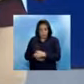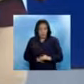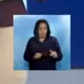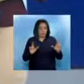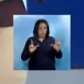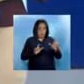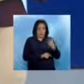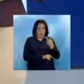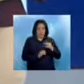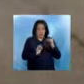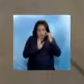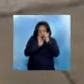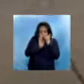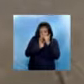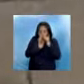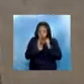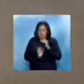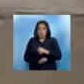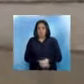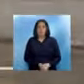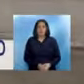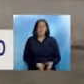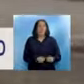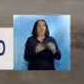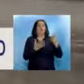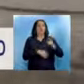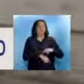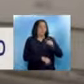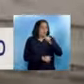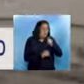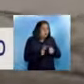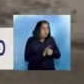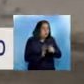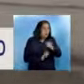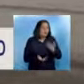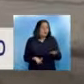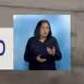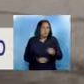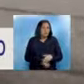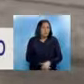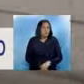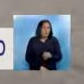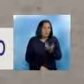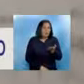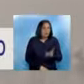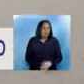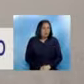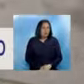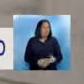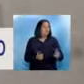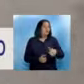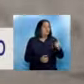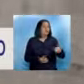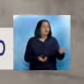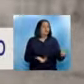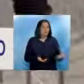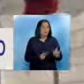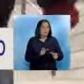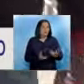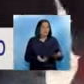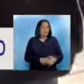el feroz ataque. ¿Cuánto tiempo has estado escondido? ¿Y en dónde? ¿Ah? ¿Y los otros